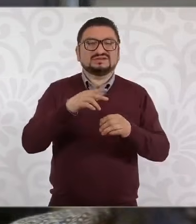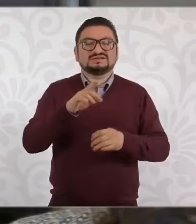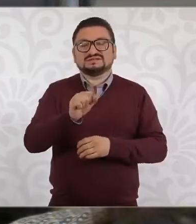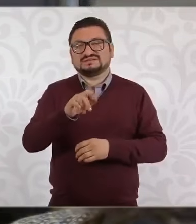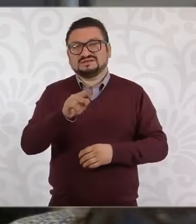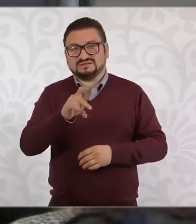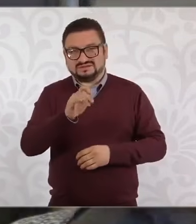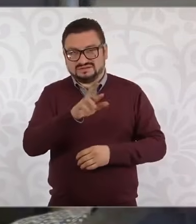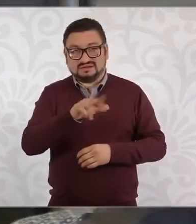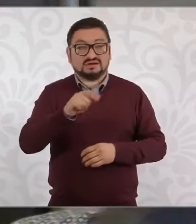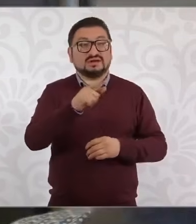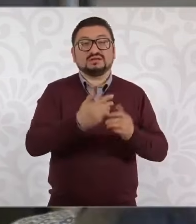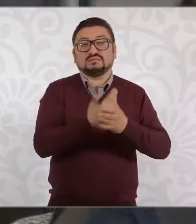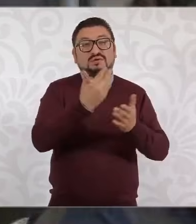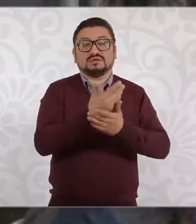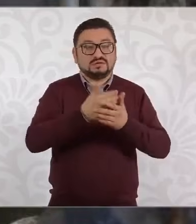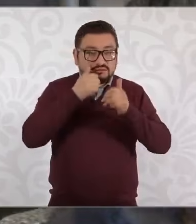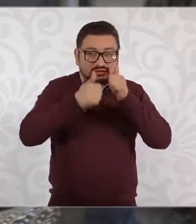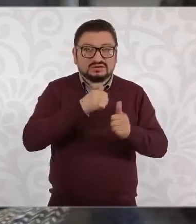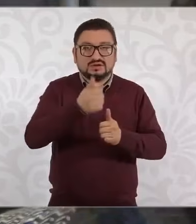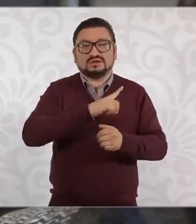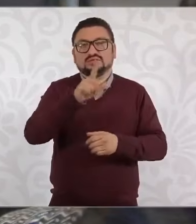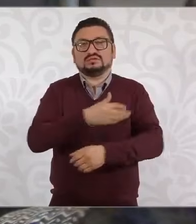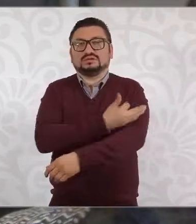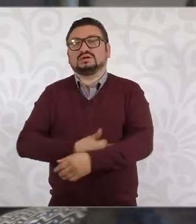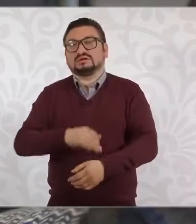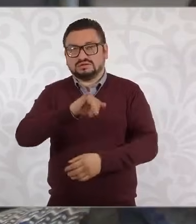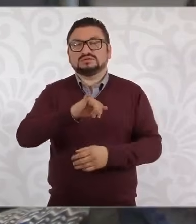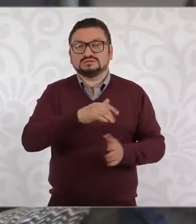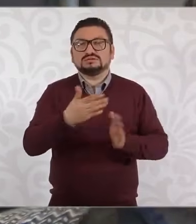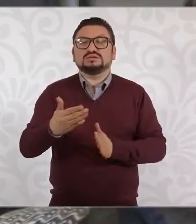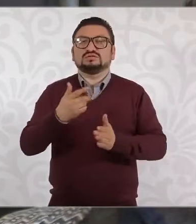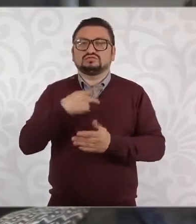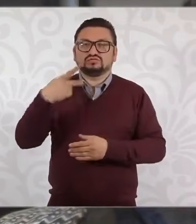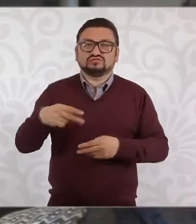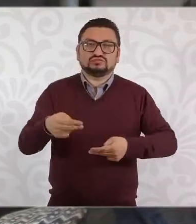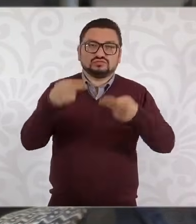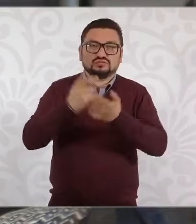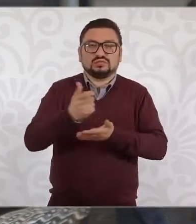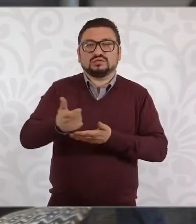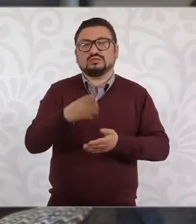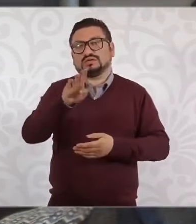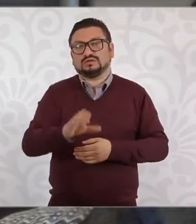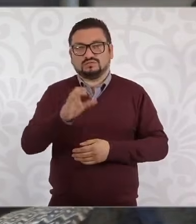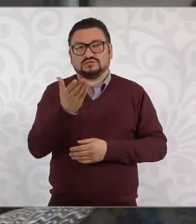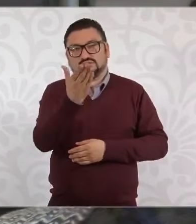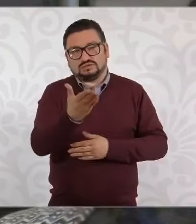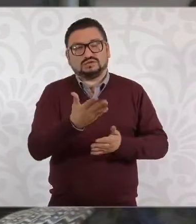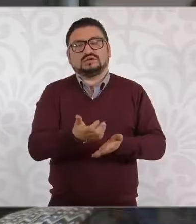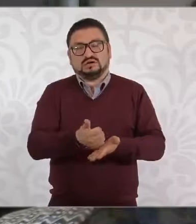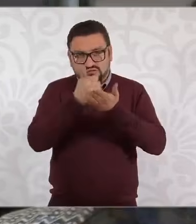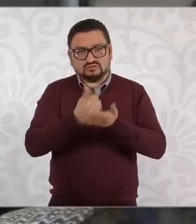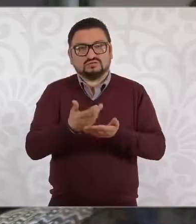que hay no te consultan, pero en la tarde te consultan en los consultorios particulares. Le pedimos el apoyo a la gente de Baja California Sur a ver